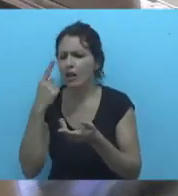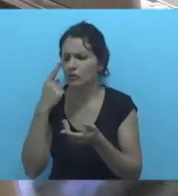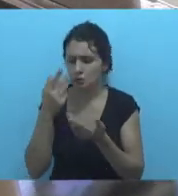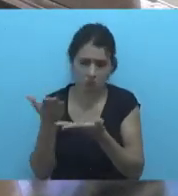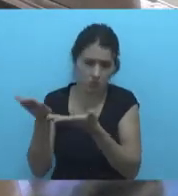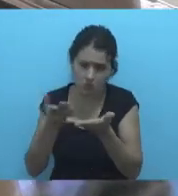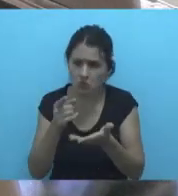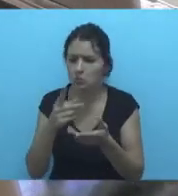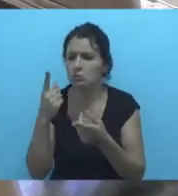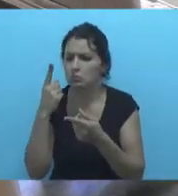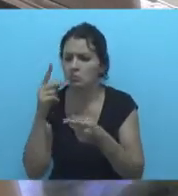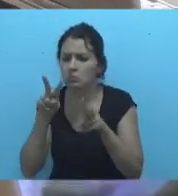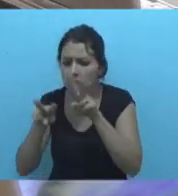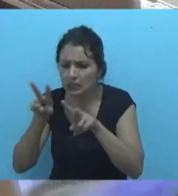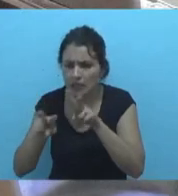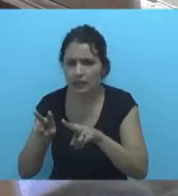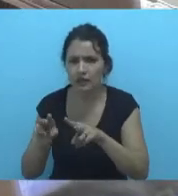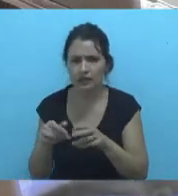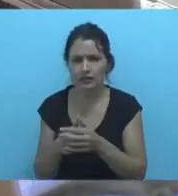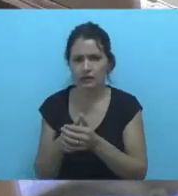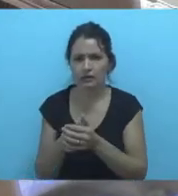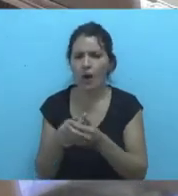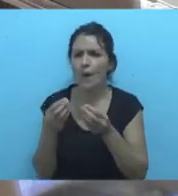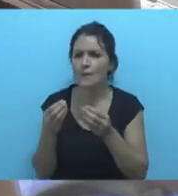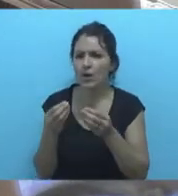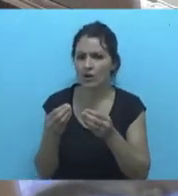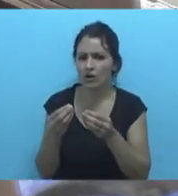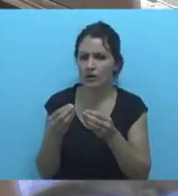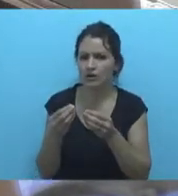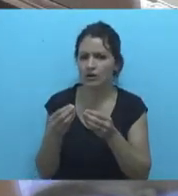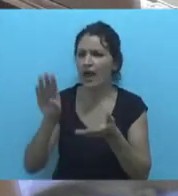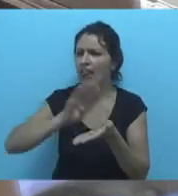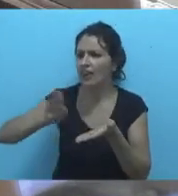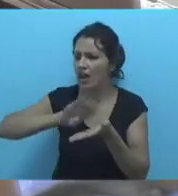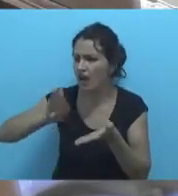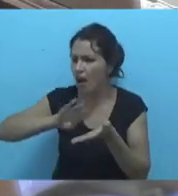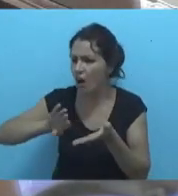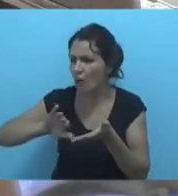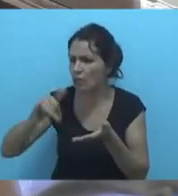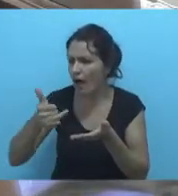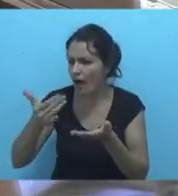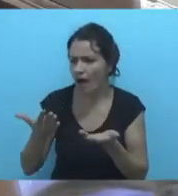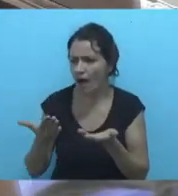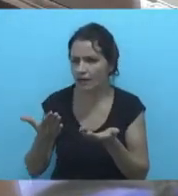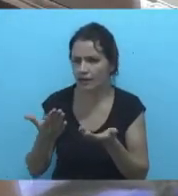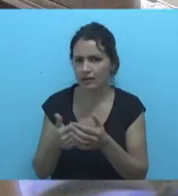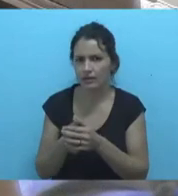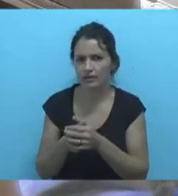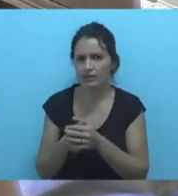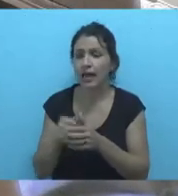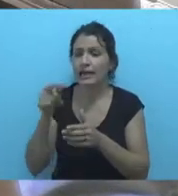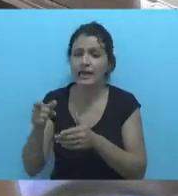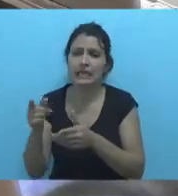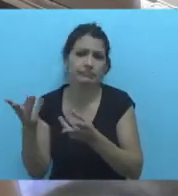18 y 19, porque no rindieron absolutamente nada de lo que tenían que rendir para volver a recibir